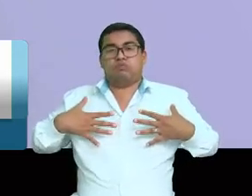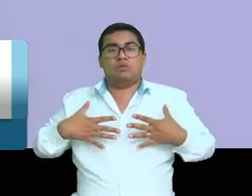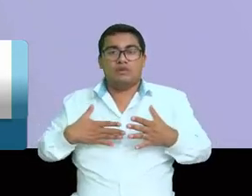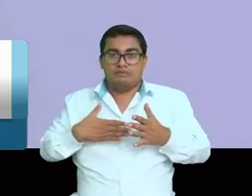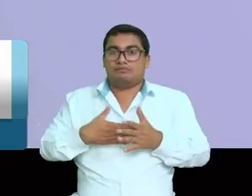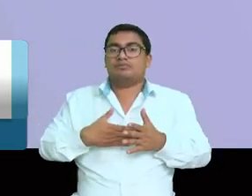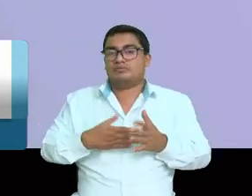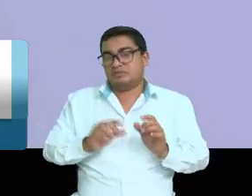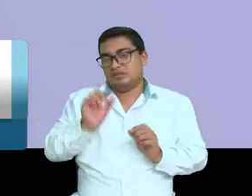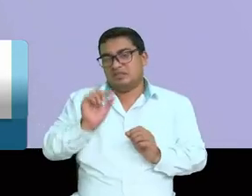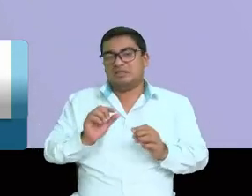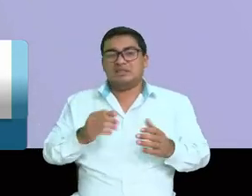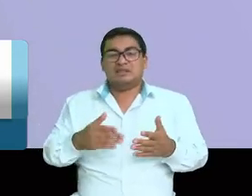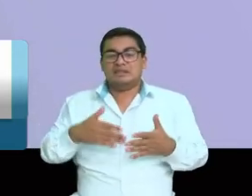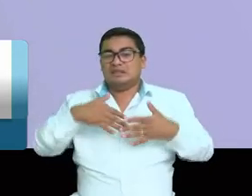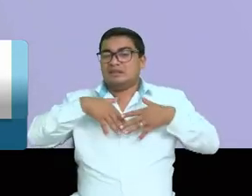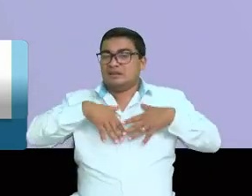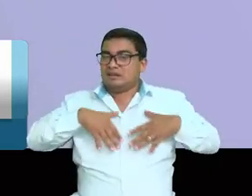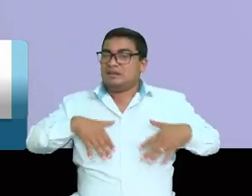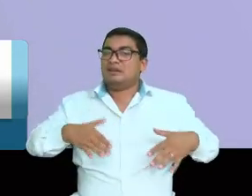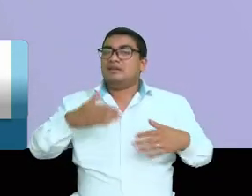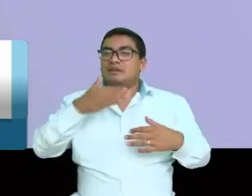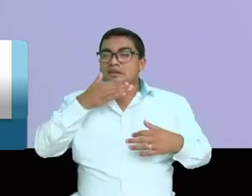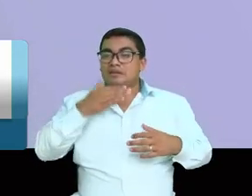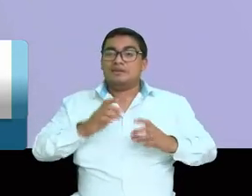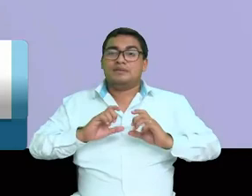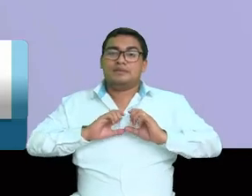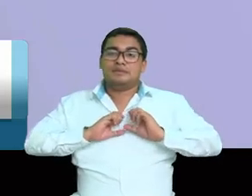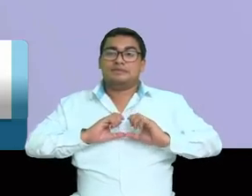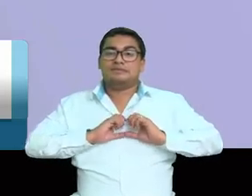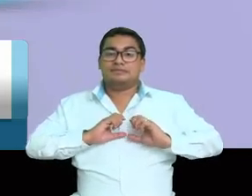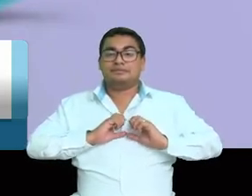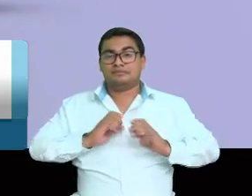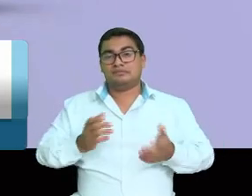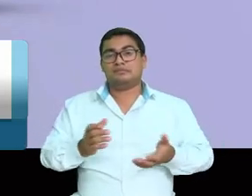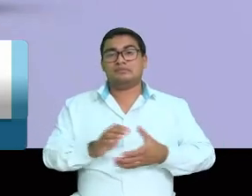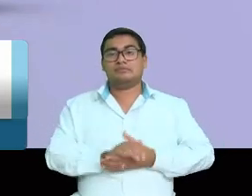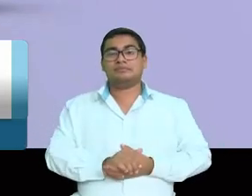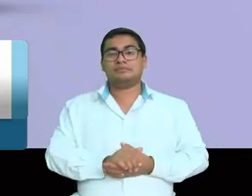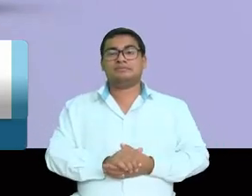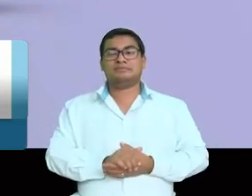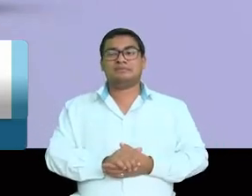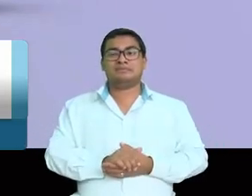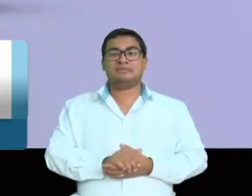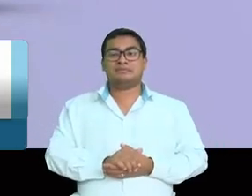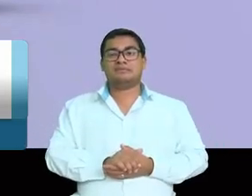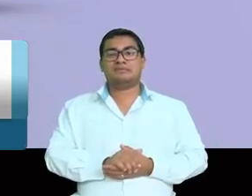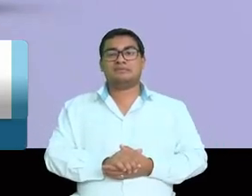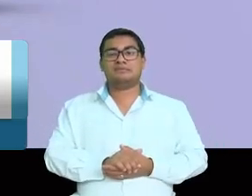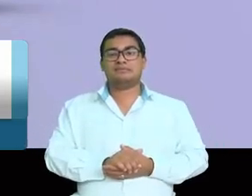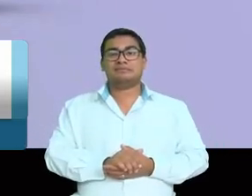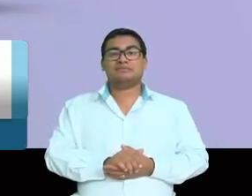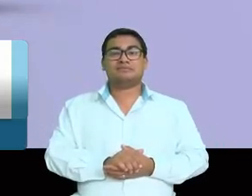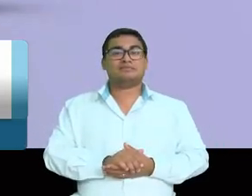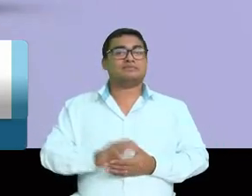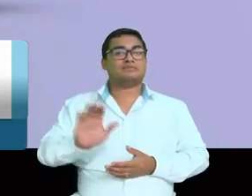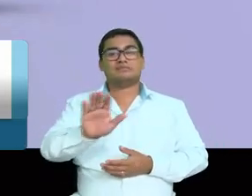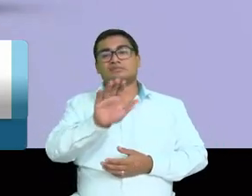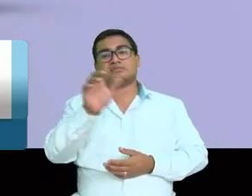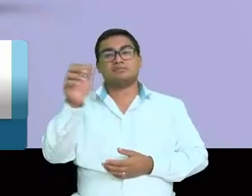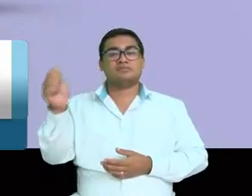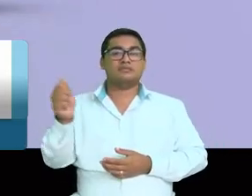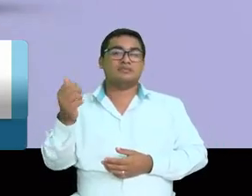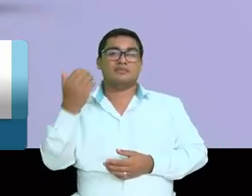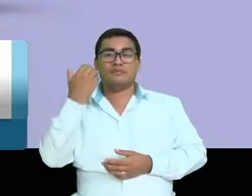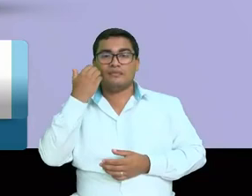riñones, suficiente sangre a los intestinos, suficiente sangre al cerebro. Sí. Ahora, ¿qué otras enfermedades también